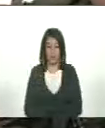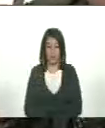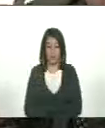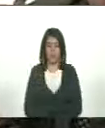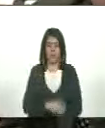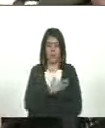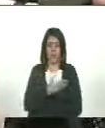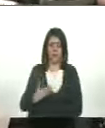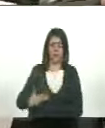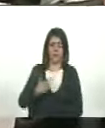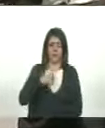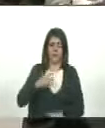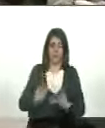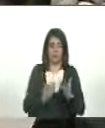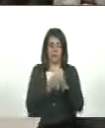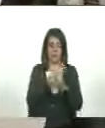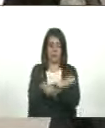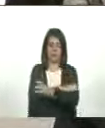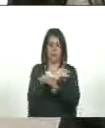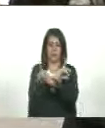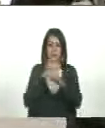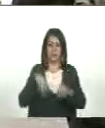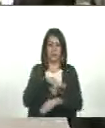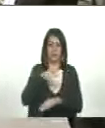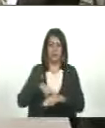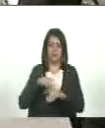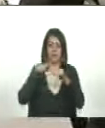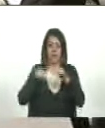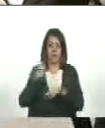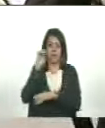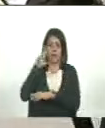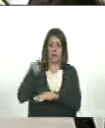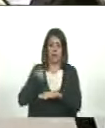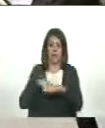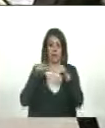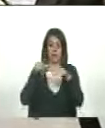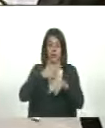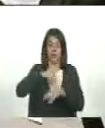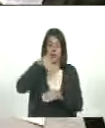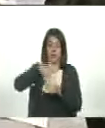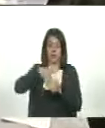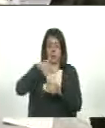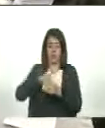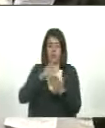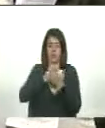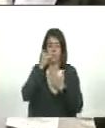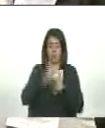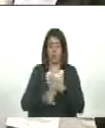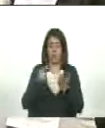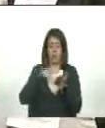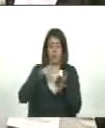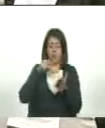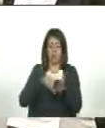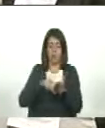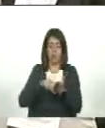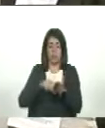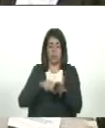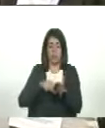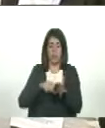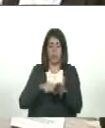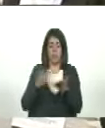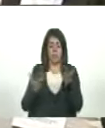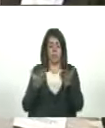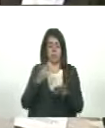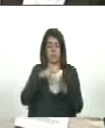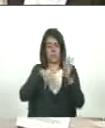Sí, presidente, nosotros vamos a acompañar desde la oposición democrática nacionalista que hace vida en esta Asamblea Nacional con nuestros votos el proyecto de endeudamiento que